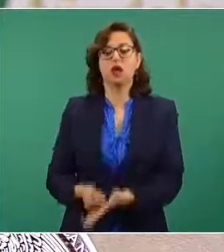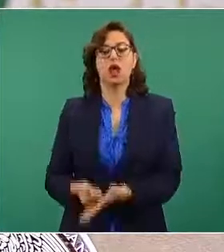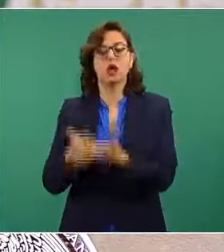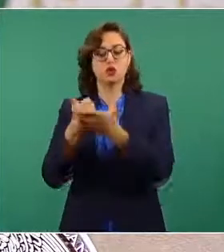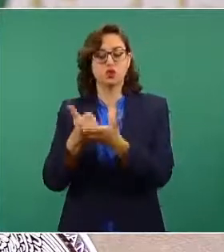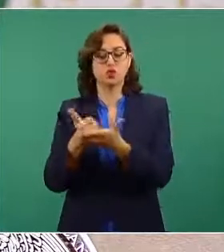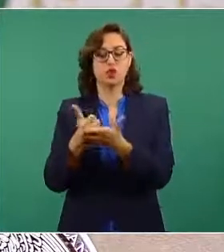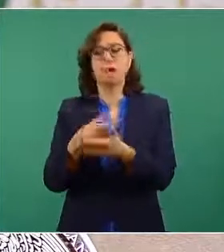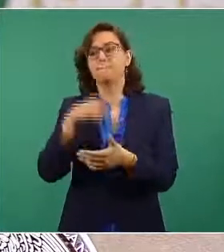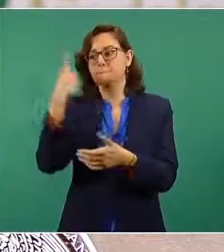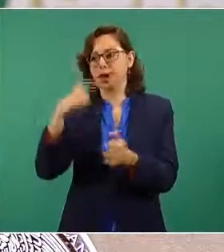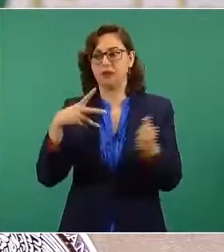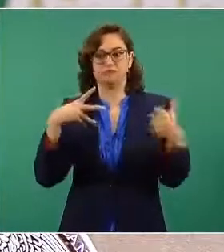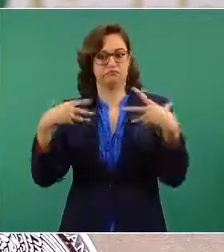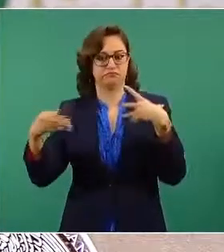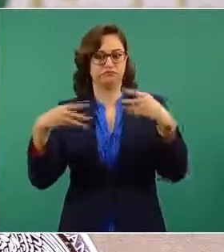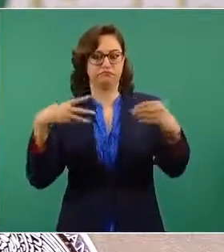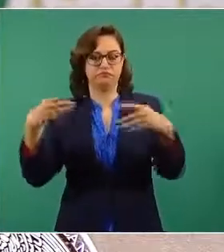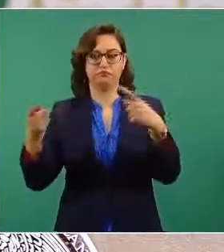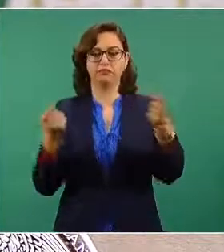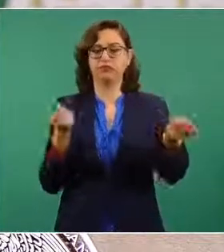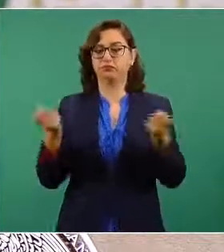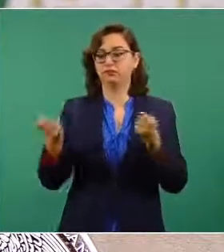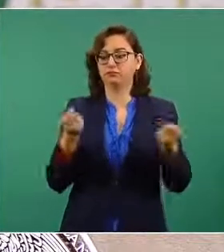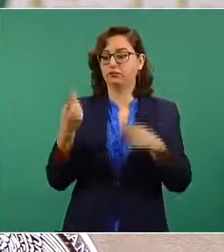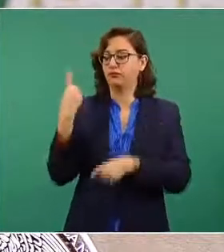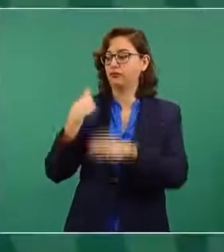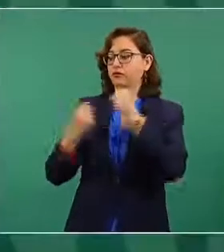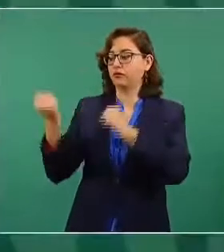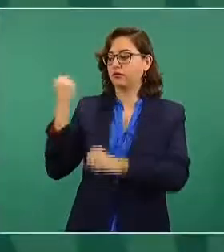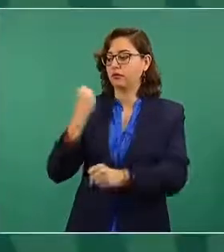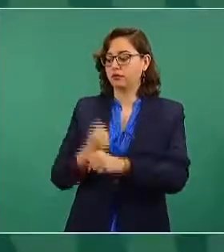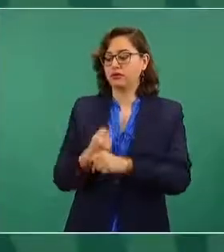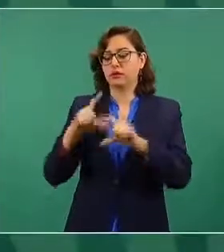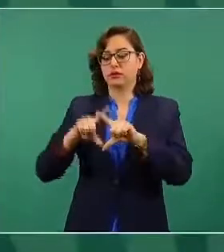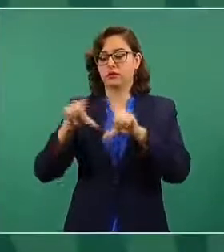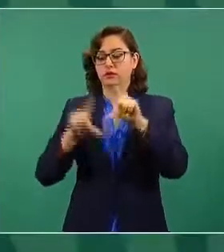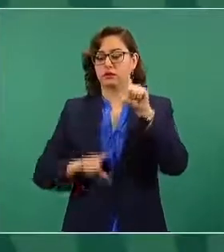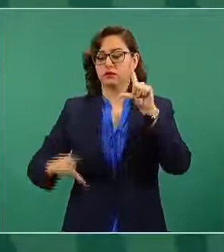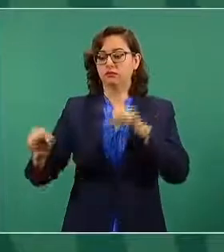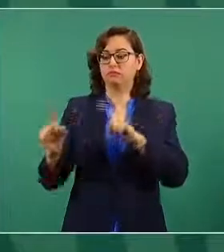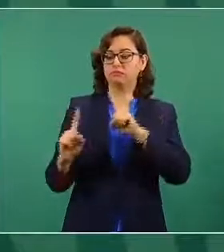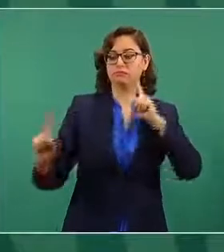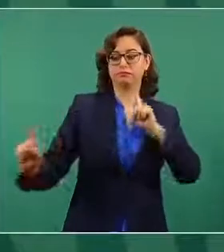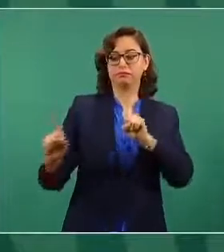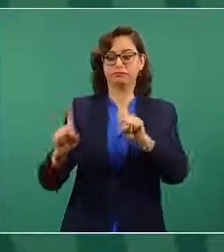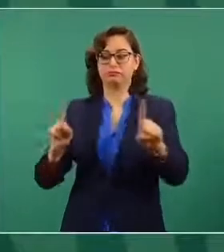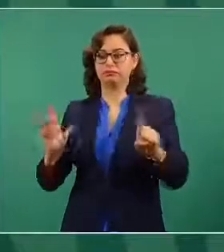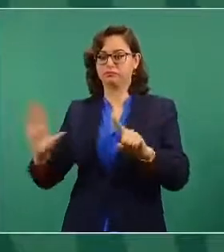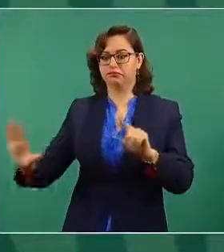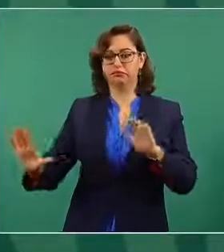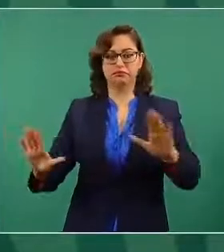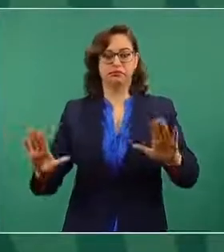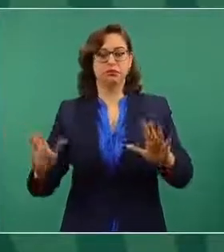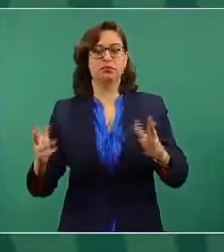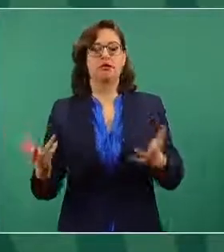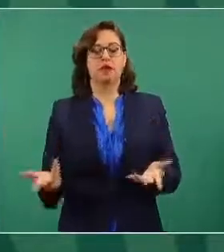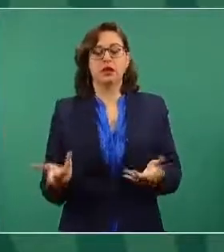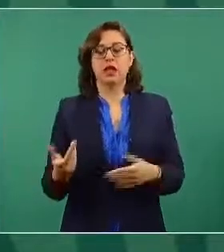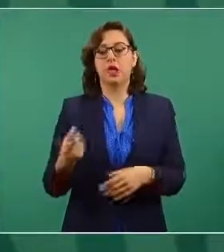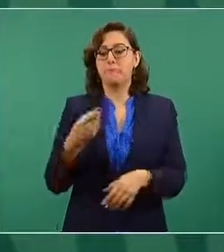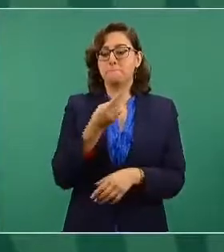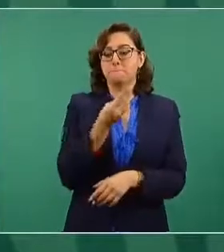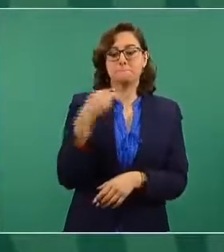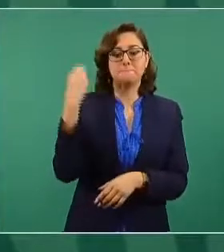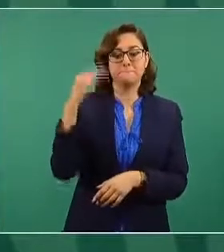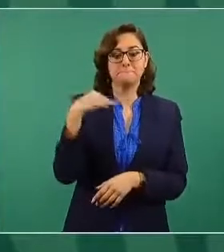México conocimos y hemos conocido como la Jornada Nacional de Sana Distancia, que inició desde la última semana de